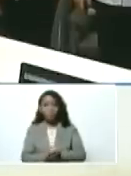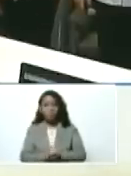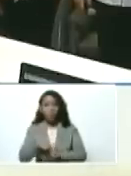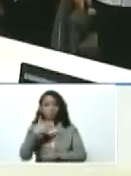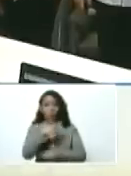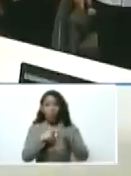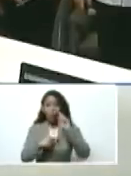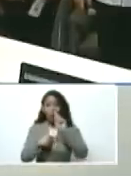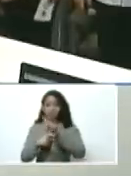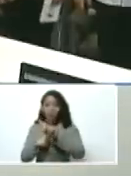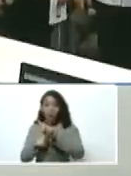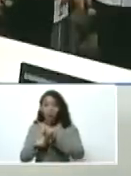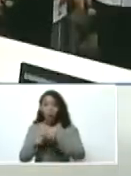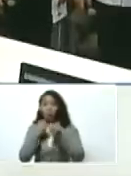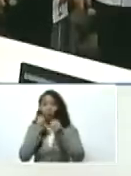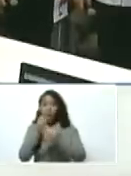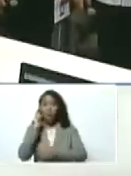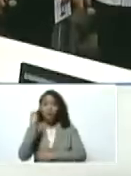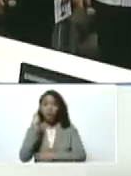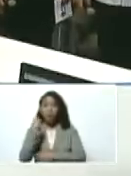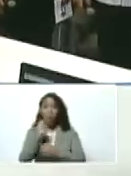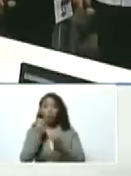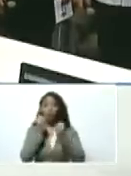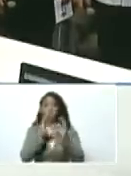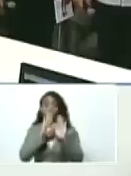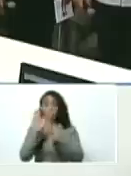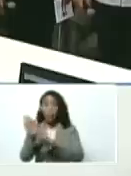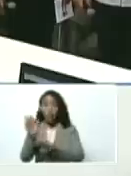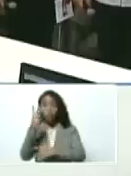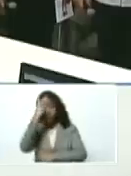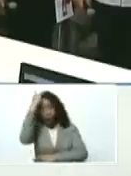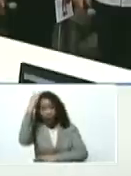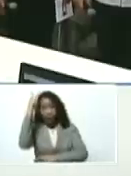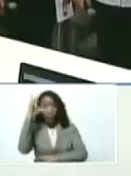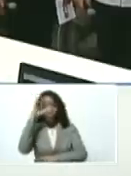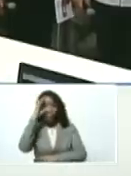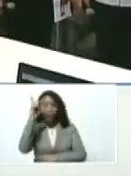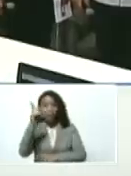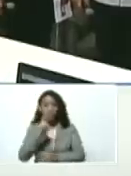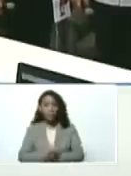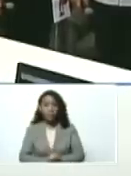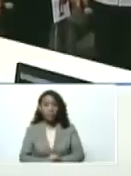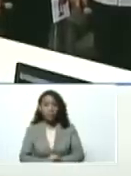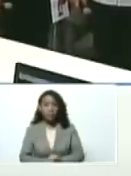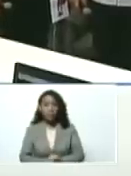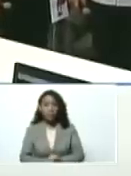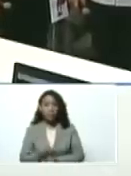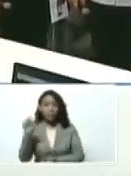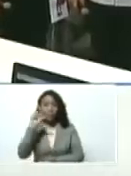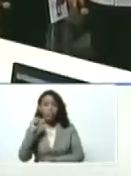te das cuenta, con buen financiamiento y buen apoyo, Tarek, Delcy, Silva,